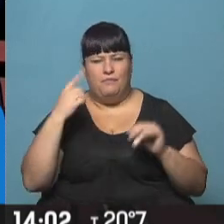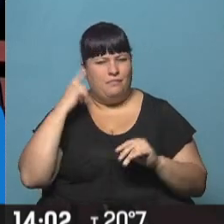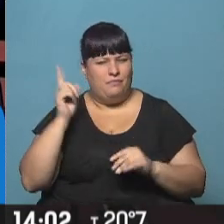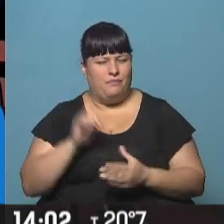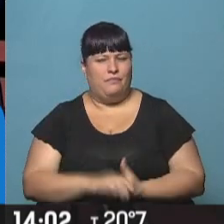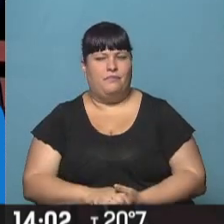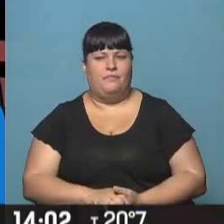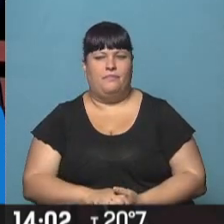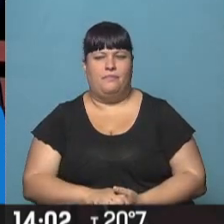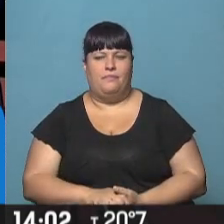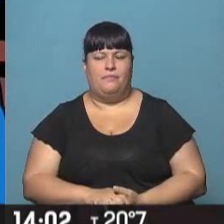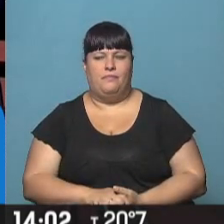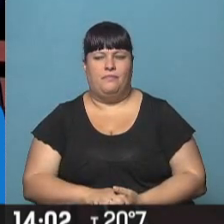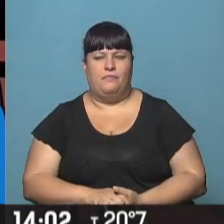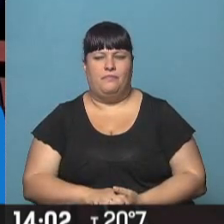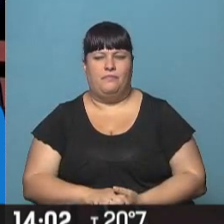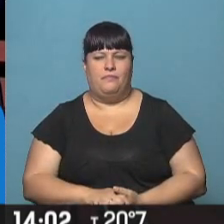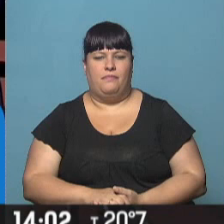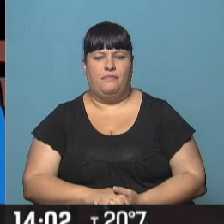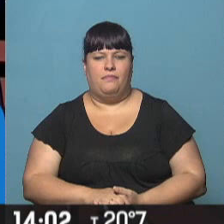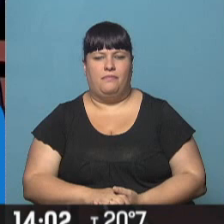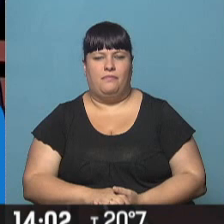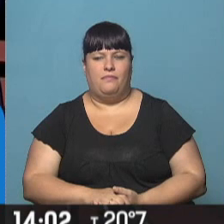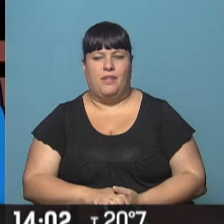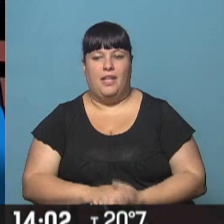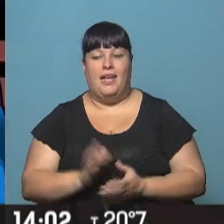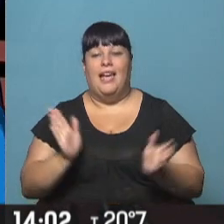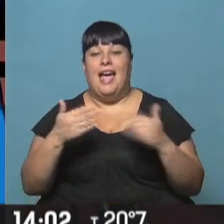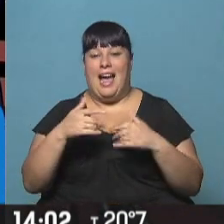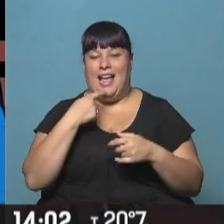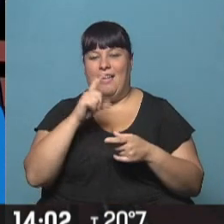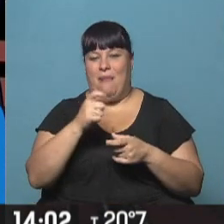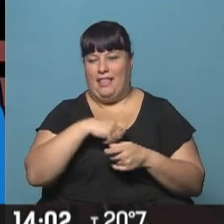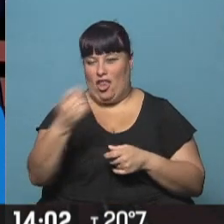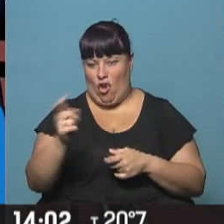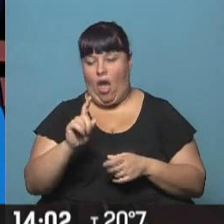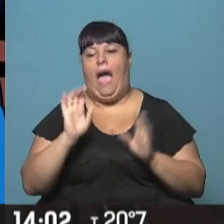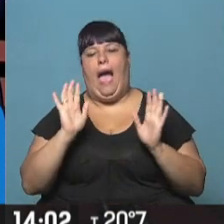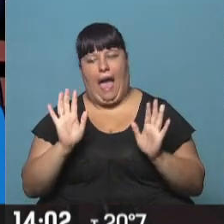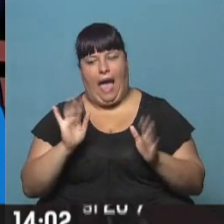de las cajas no transferidas.